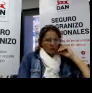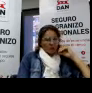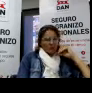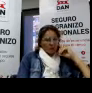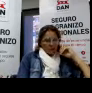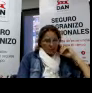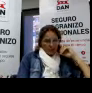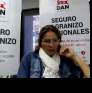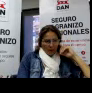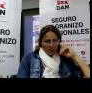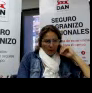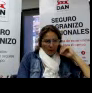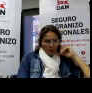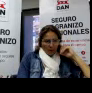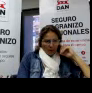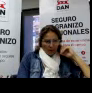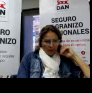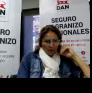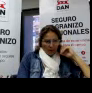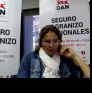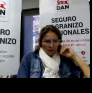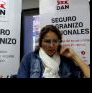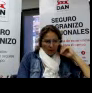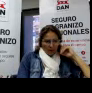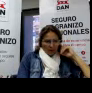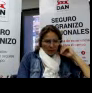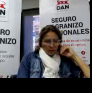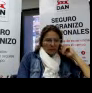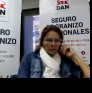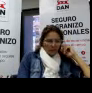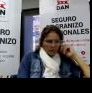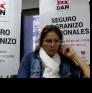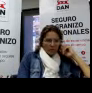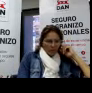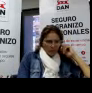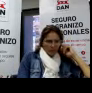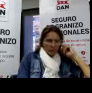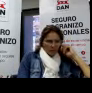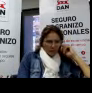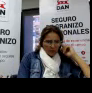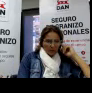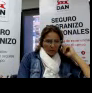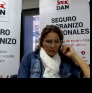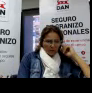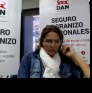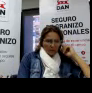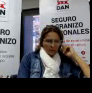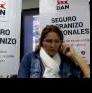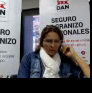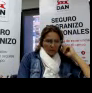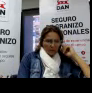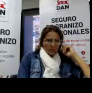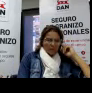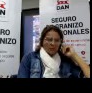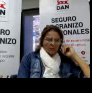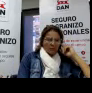y recordando que recién en abril empieza a disiparse, con lo cual estos mapas van a tardar en cambiar, ¿sí? Esta dinámica que tenemos